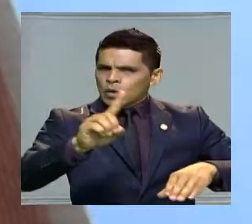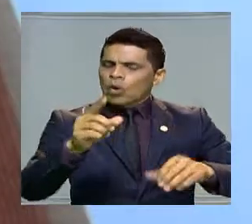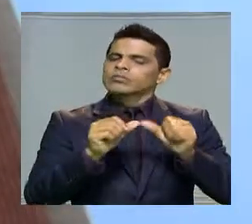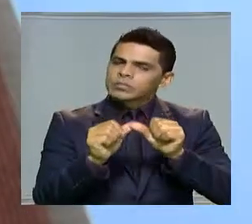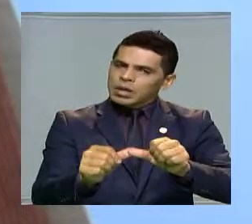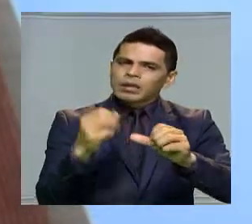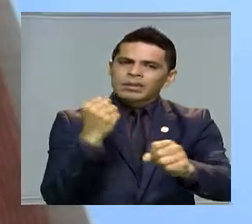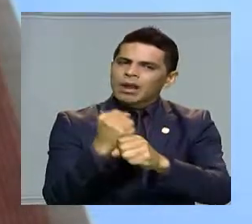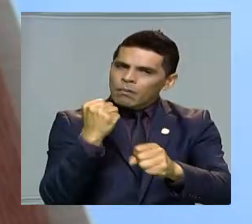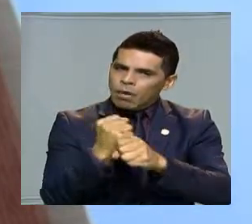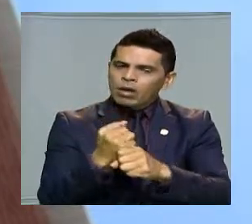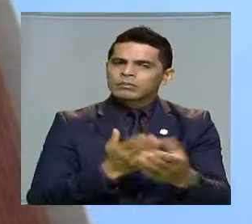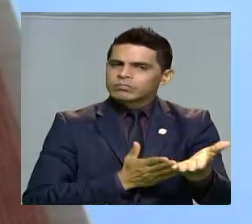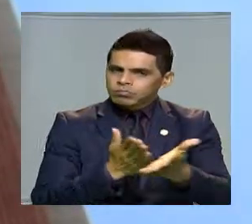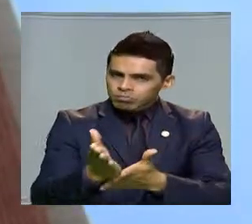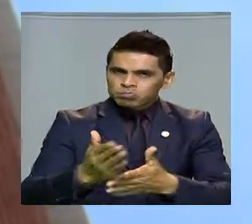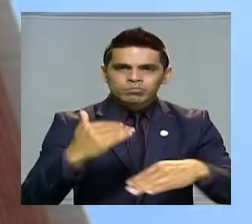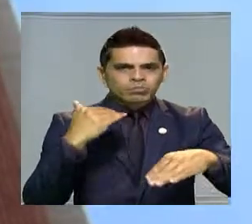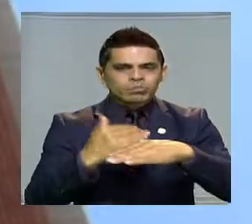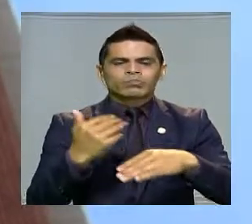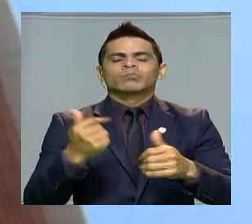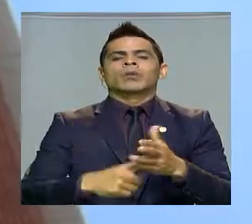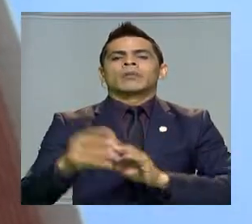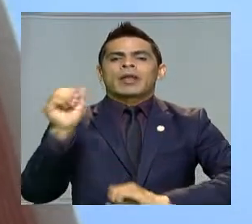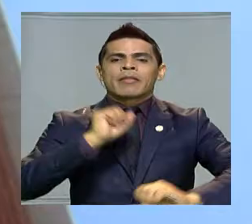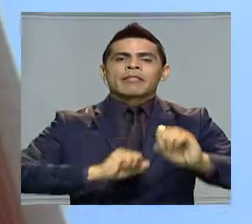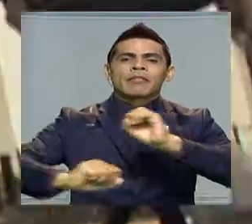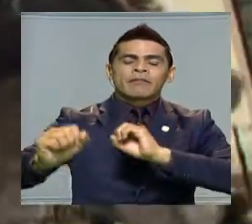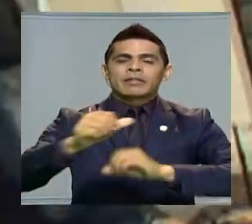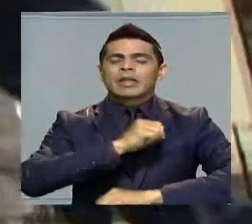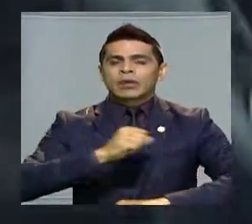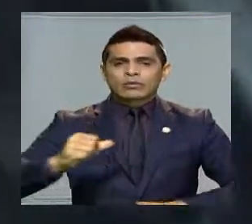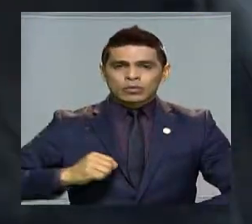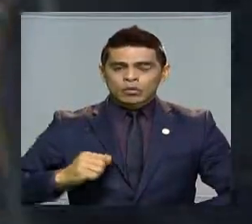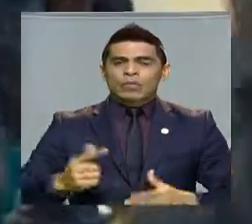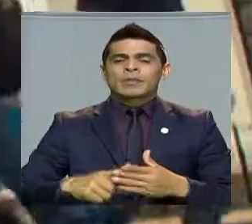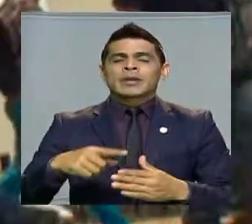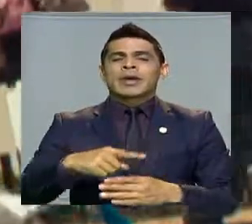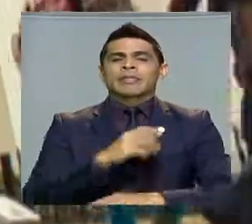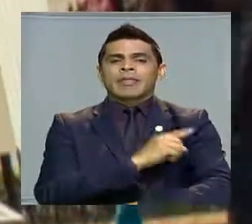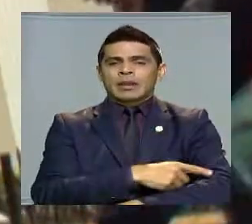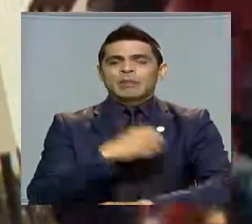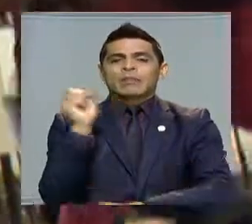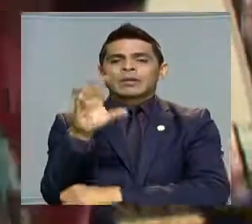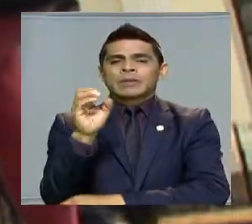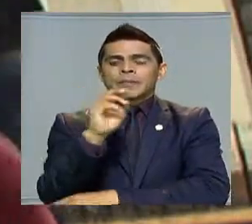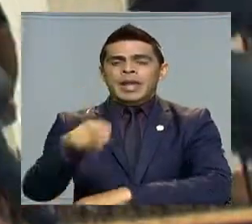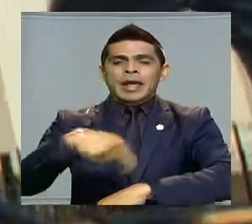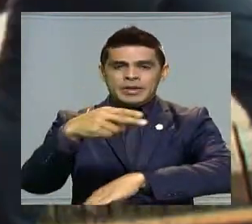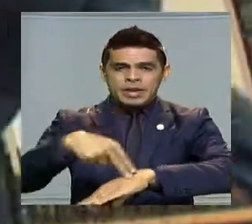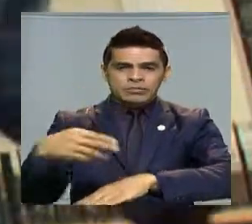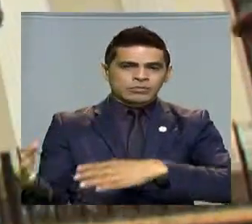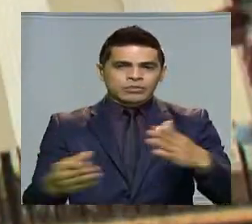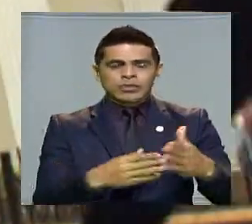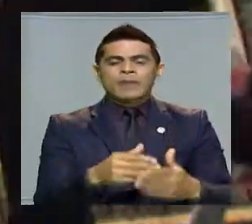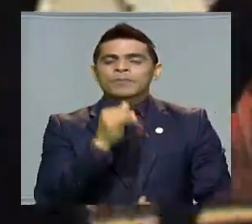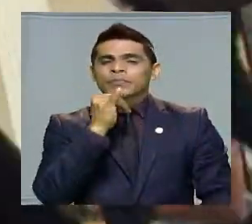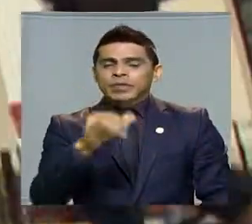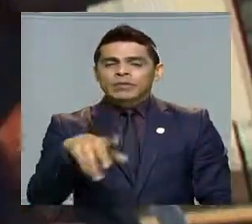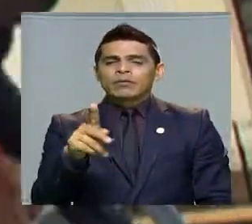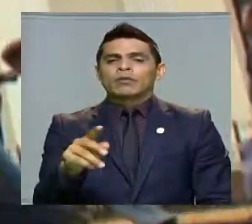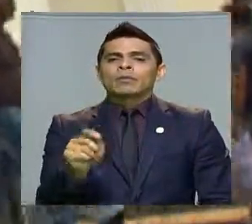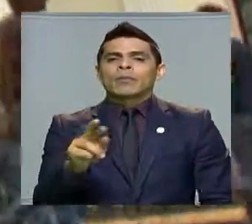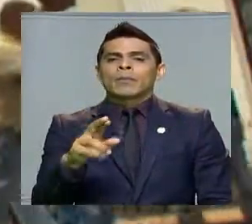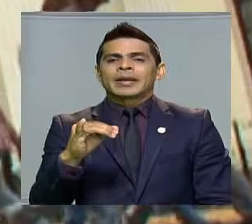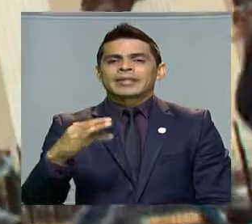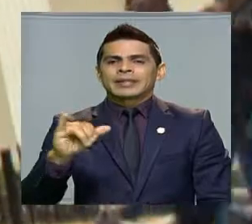que continuarán trabajando para defender la autonomía del Poder Legislativo. Desde Caracas, Venezuela, Patricia